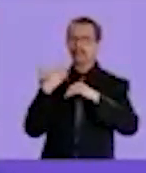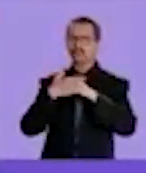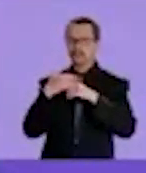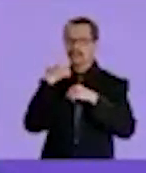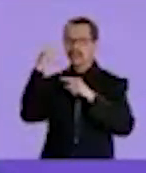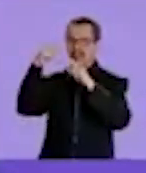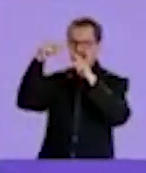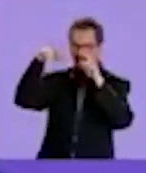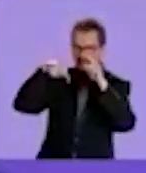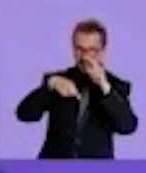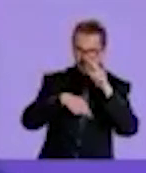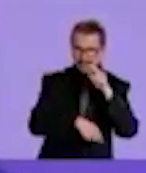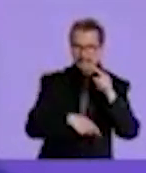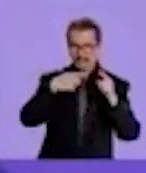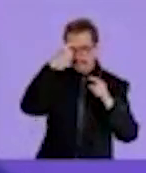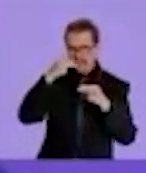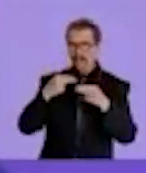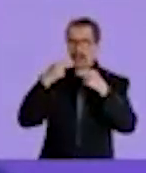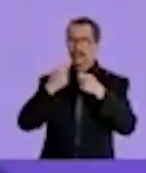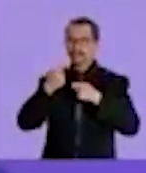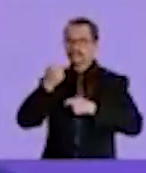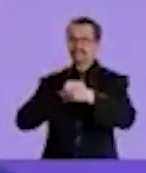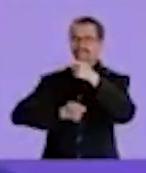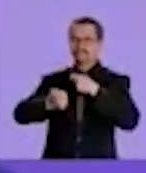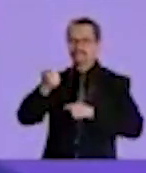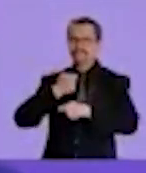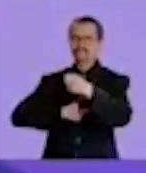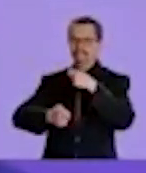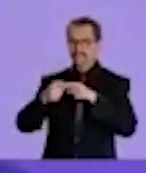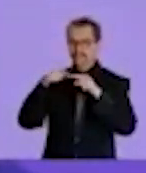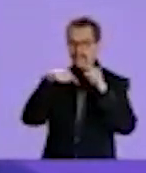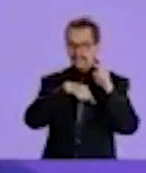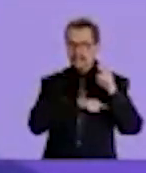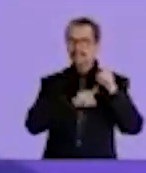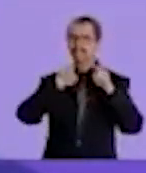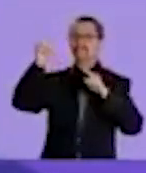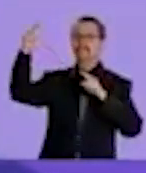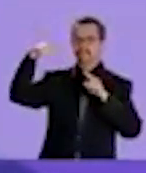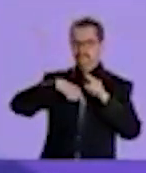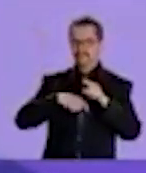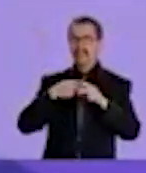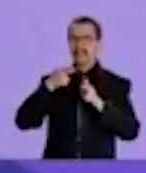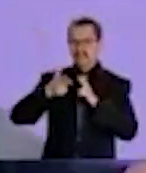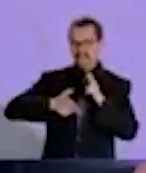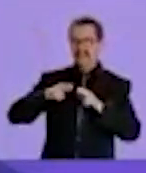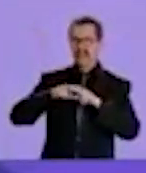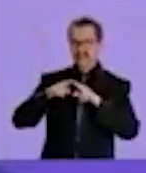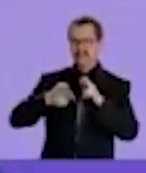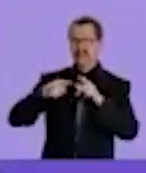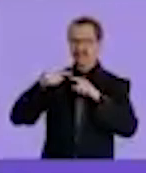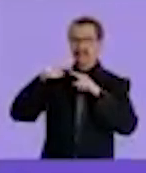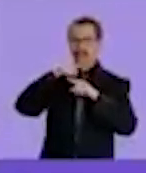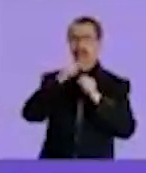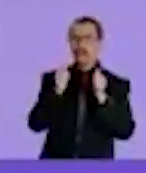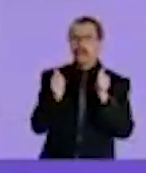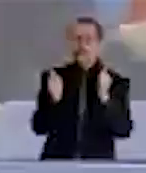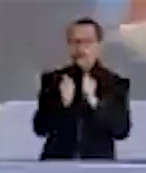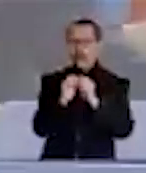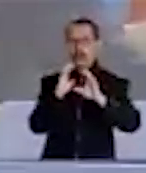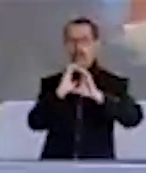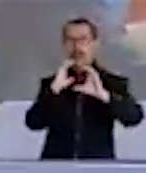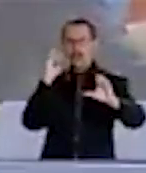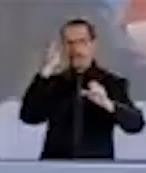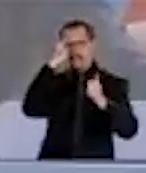una vía férrea para el traslado de contenedores de carga con un tren de carga